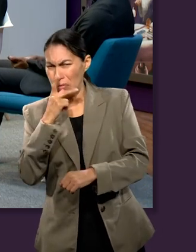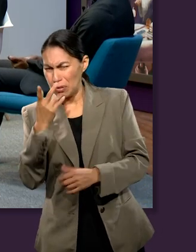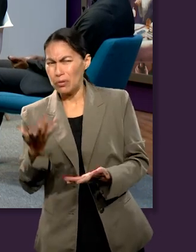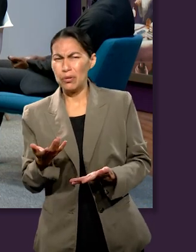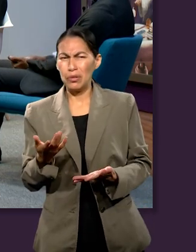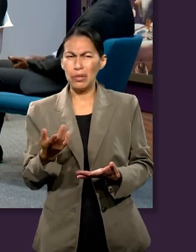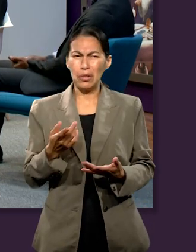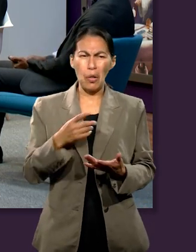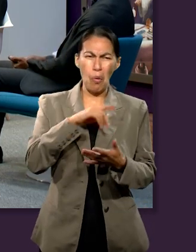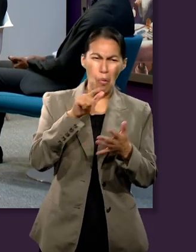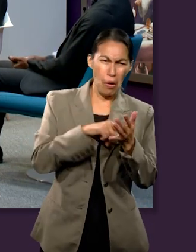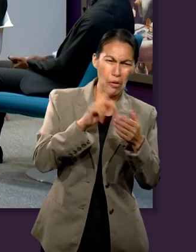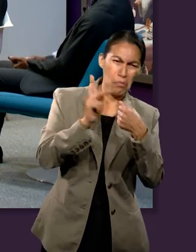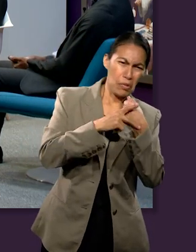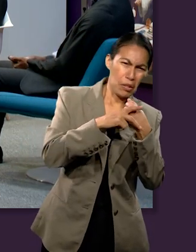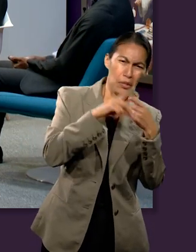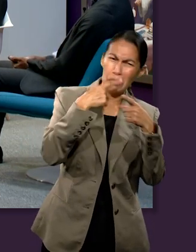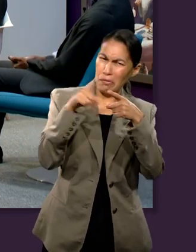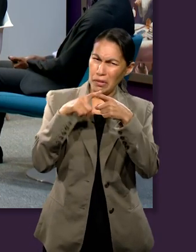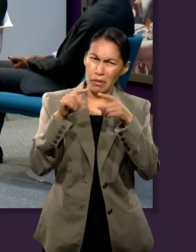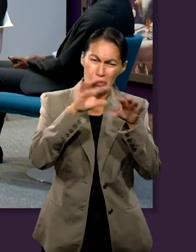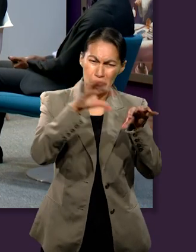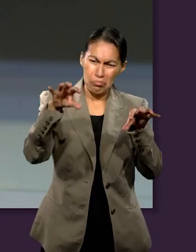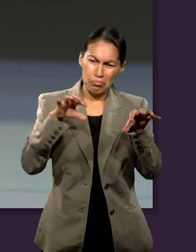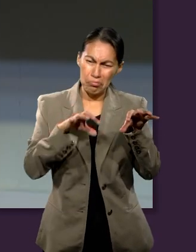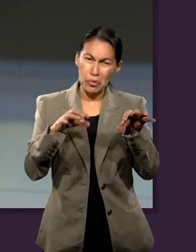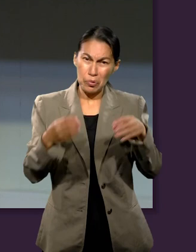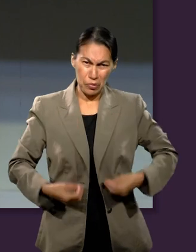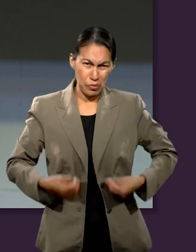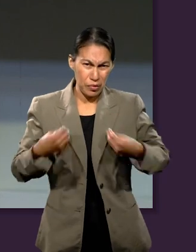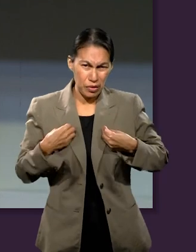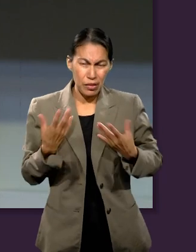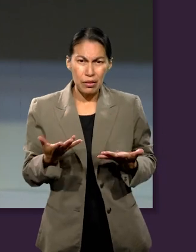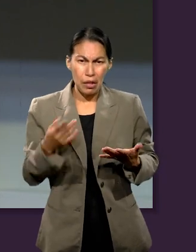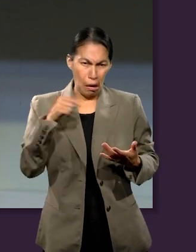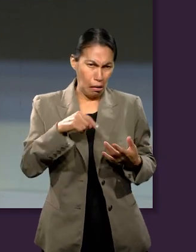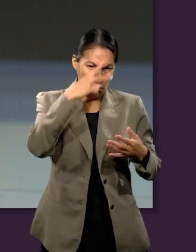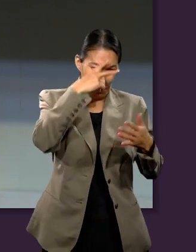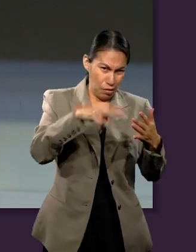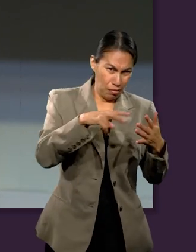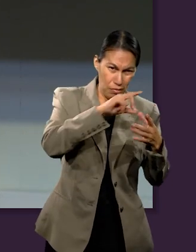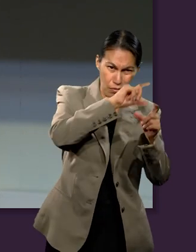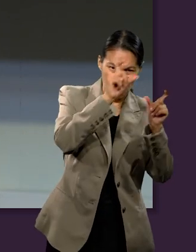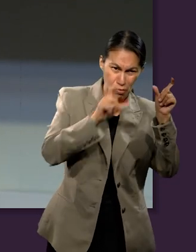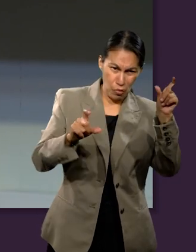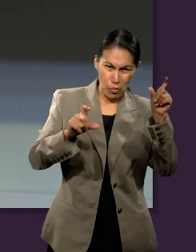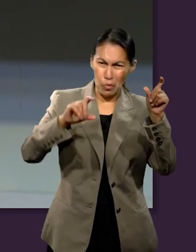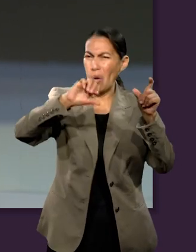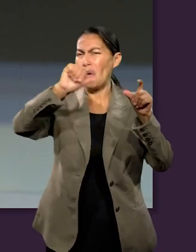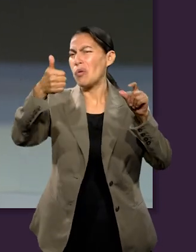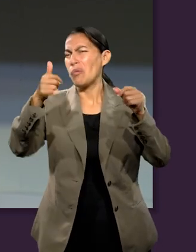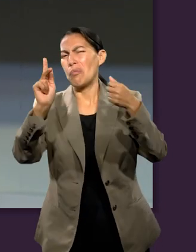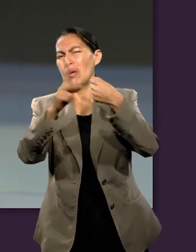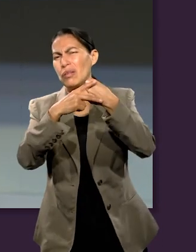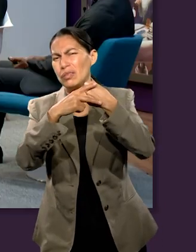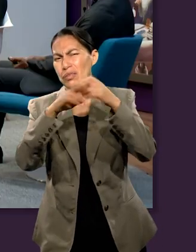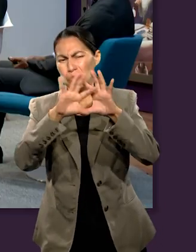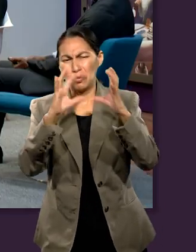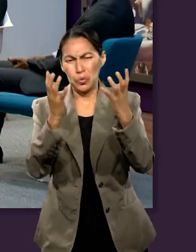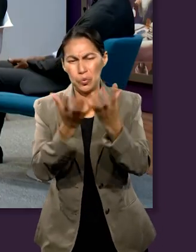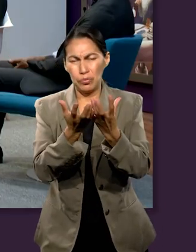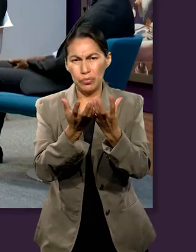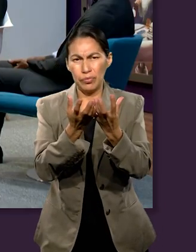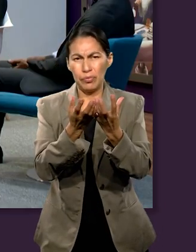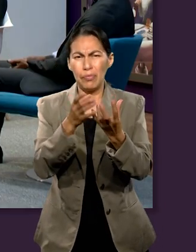tu familia es una familia Pastoral te ha tocado vivir en diferentes lugares del país y del extranjero